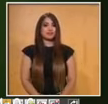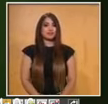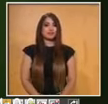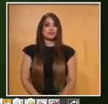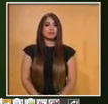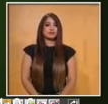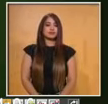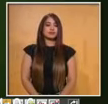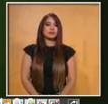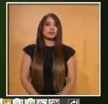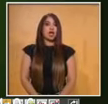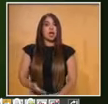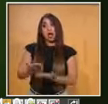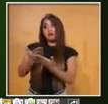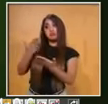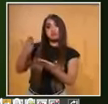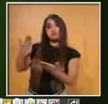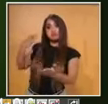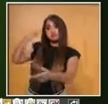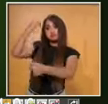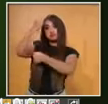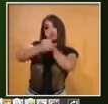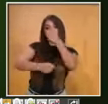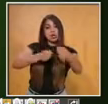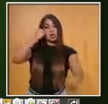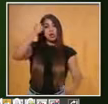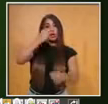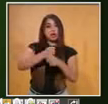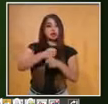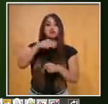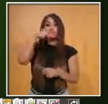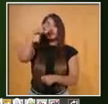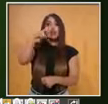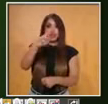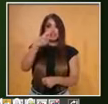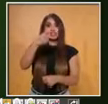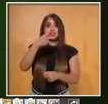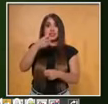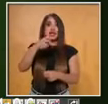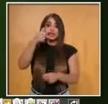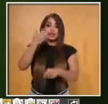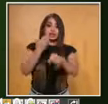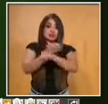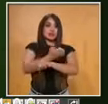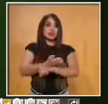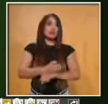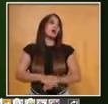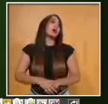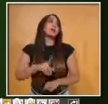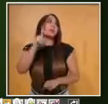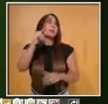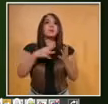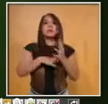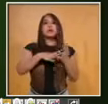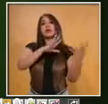Fíjate desde qué año está y ese es un periódico de aquí del estado. Para